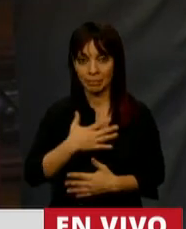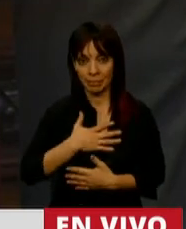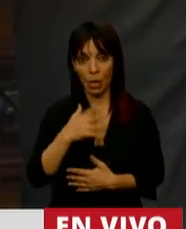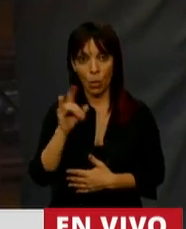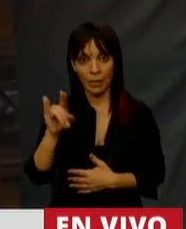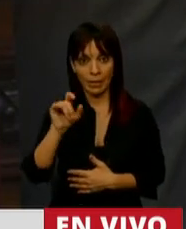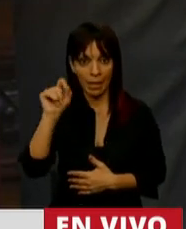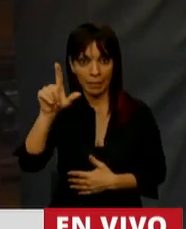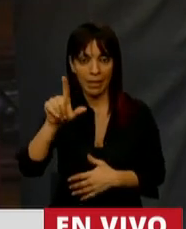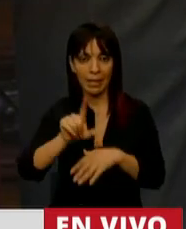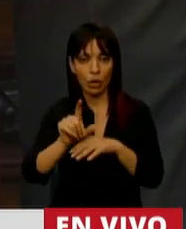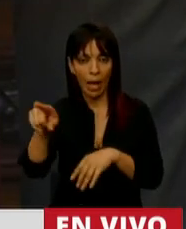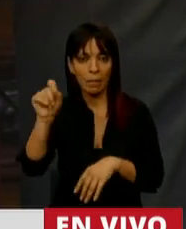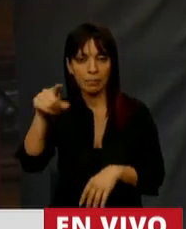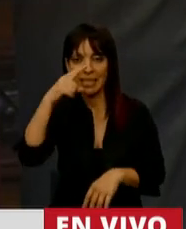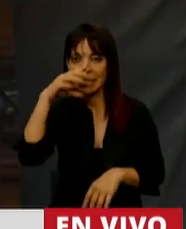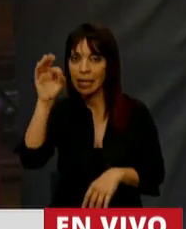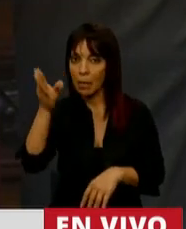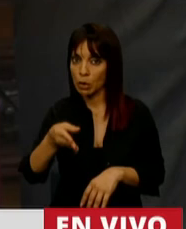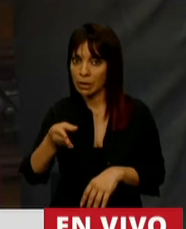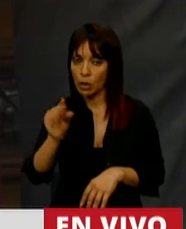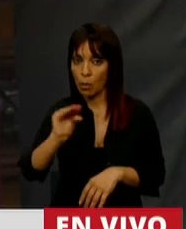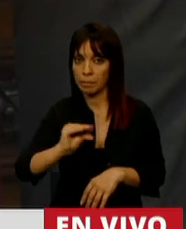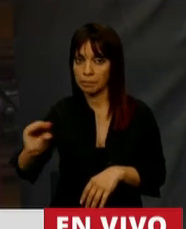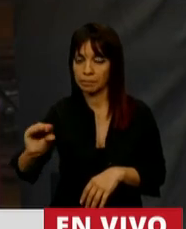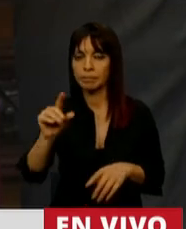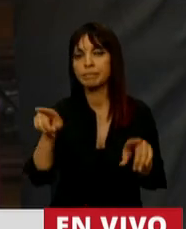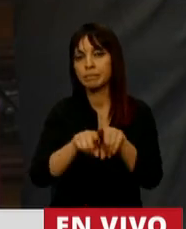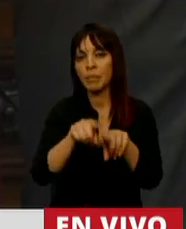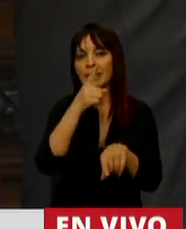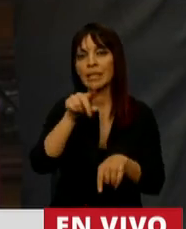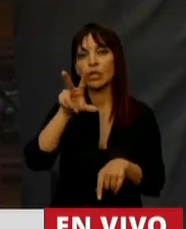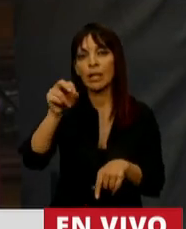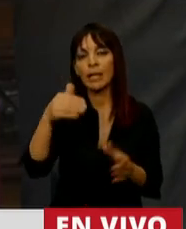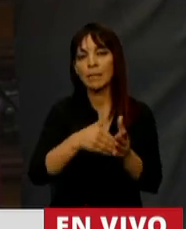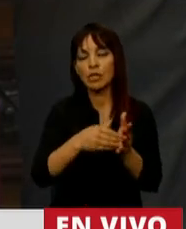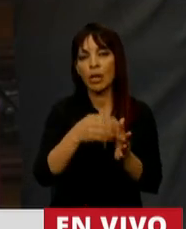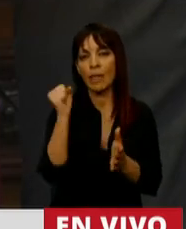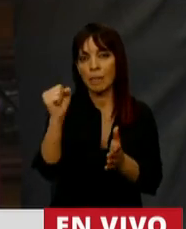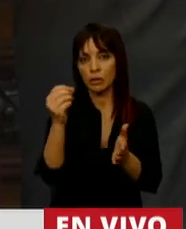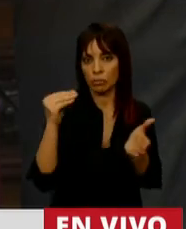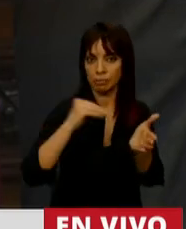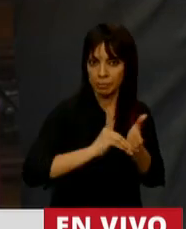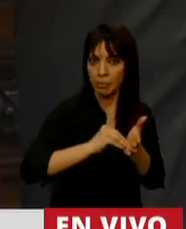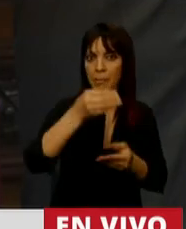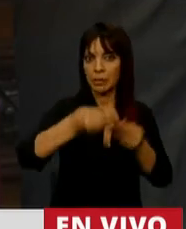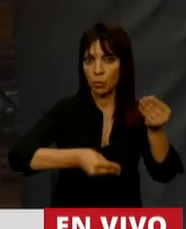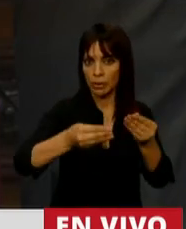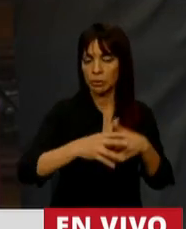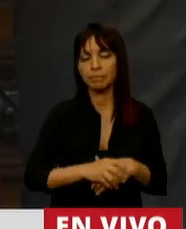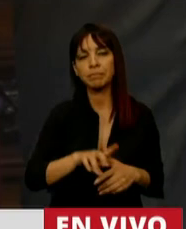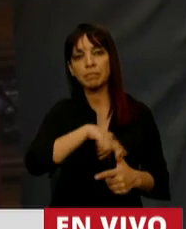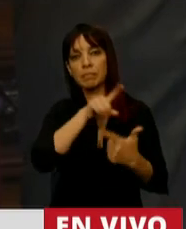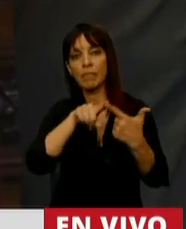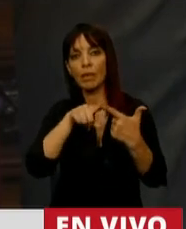Nacional del Litoral, está en el 70%. Eso significa 130 millones de pesos en su presupuesto. La Universidad Nacional